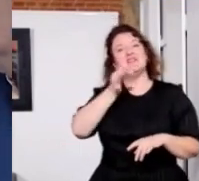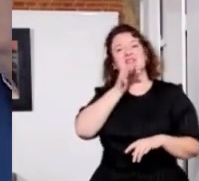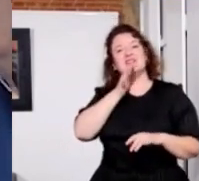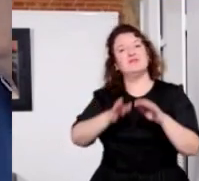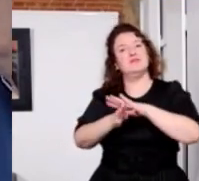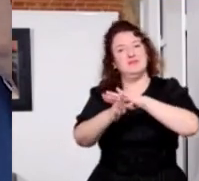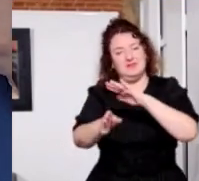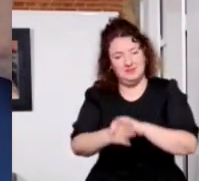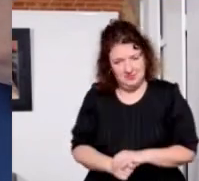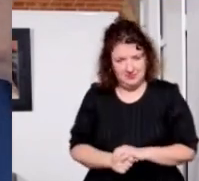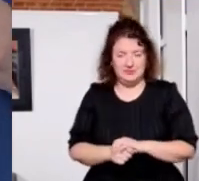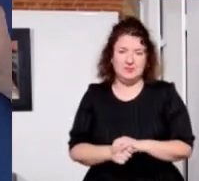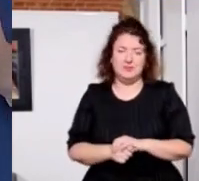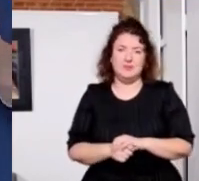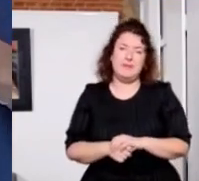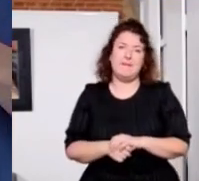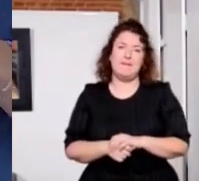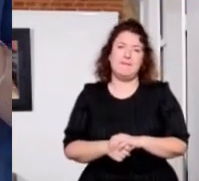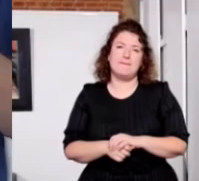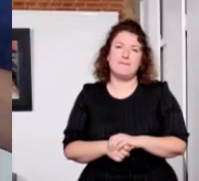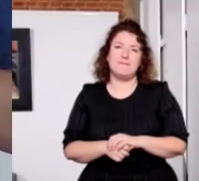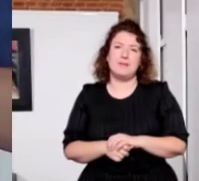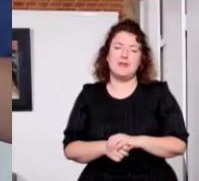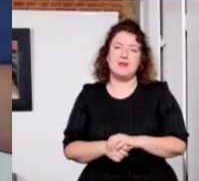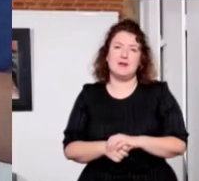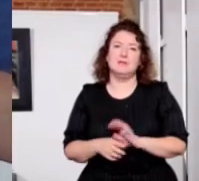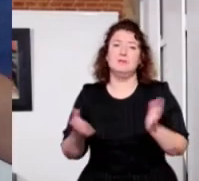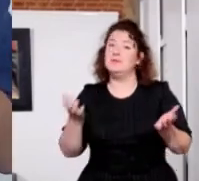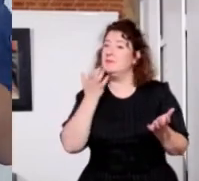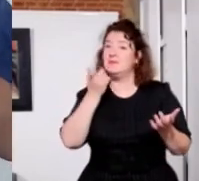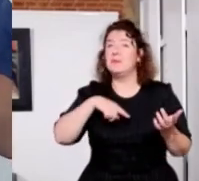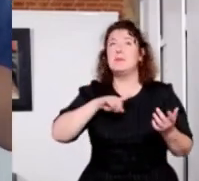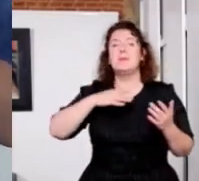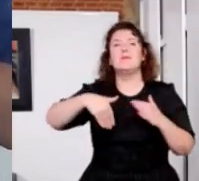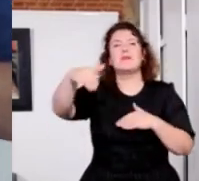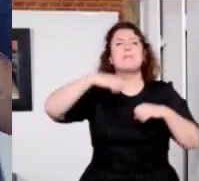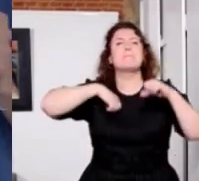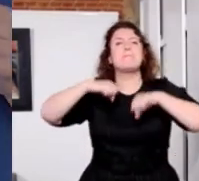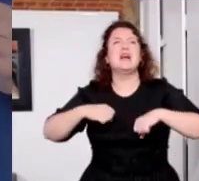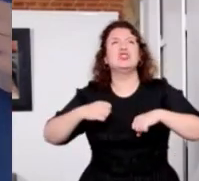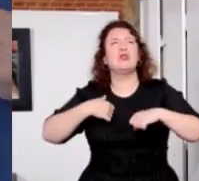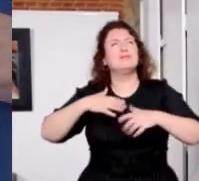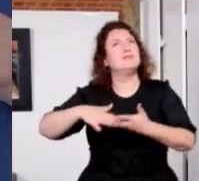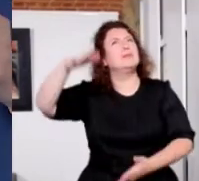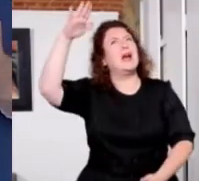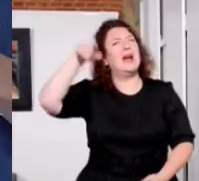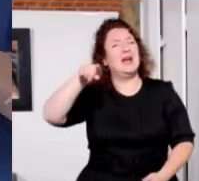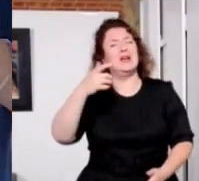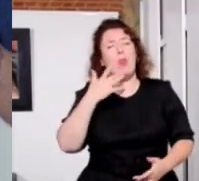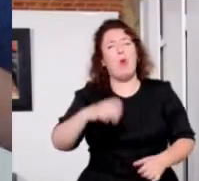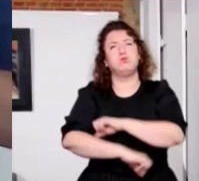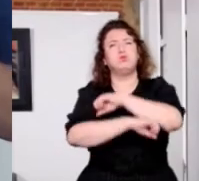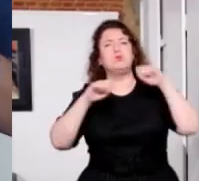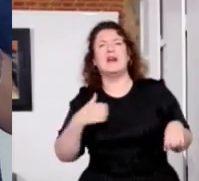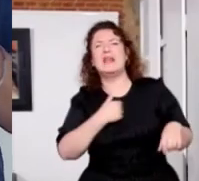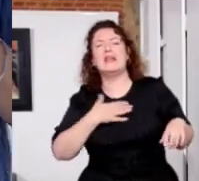siga el camino de ser lo que queremos que sea de mayor. Pero dependerá solo de las organizaciones, de la